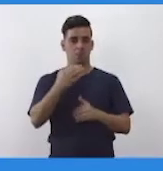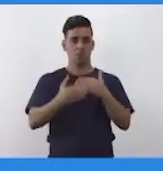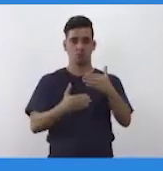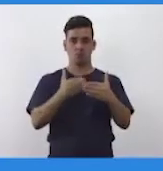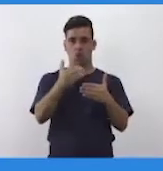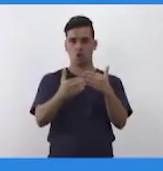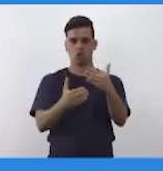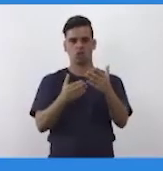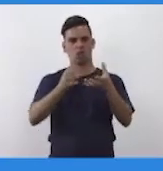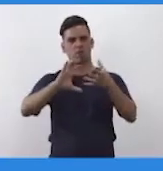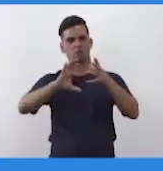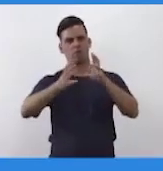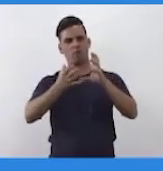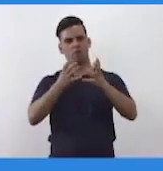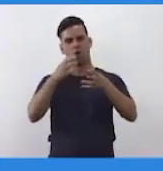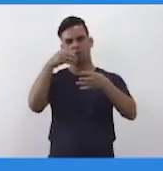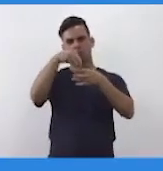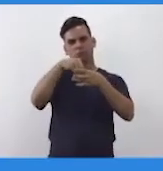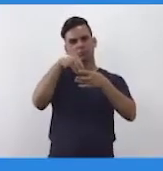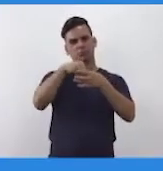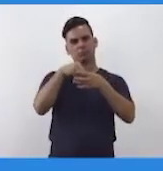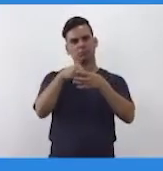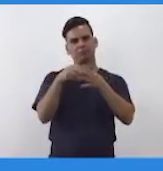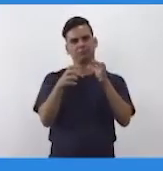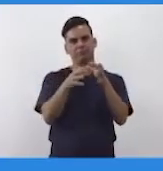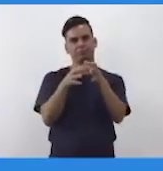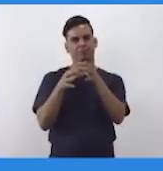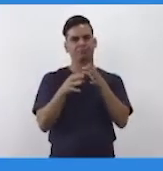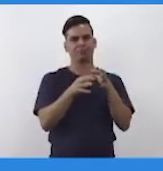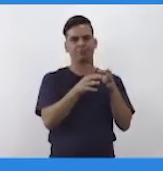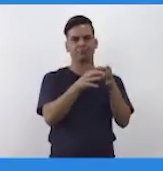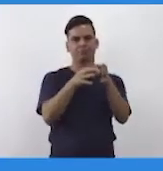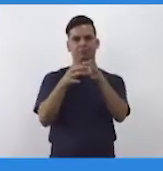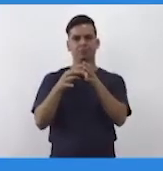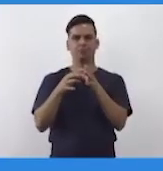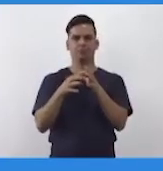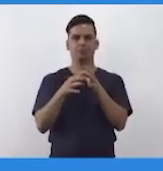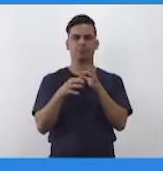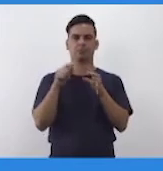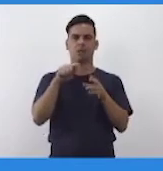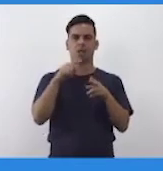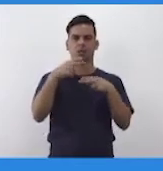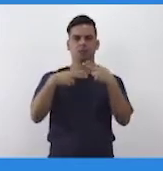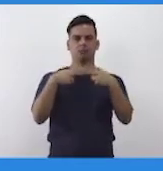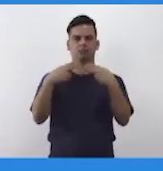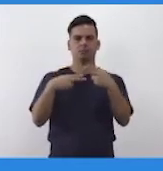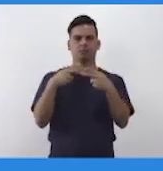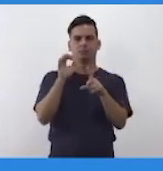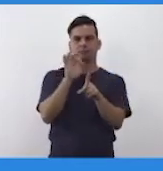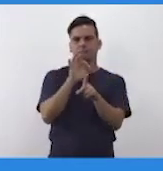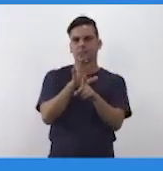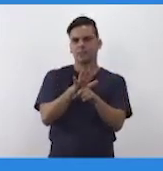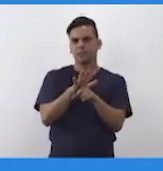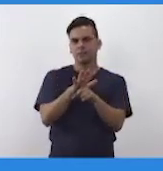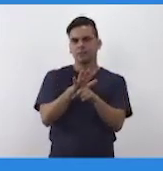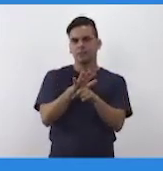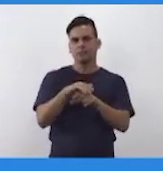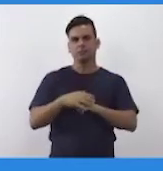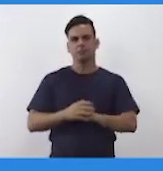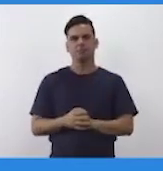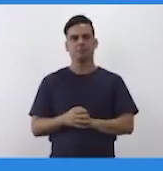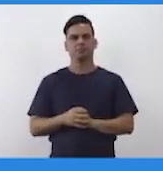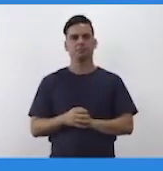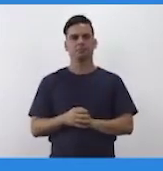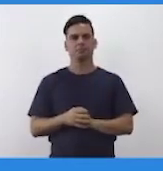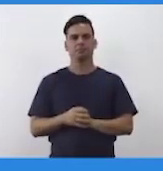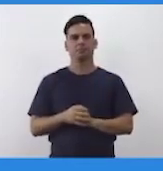se forman numerosos compuestos que constituyen el punto de partida en la